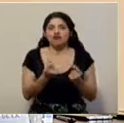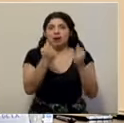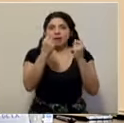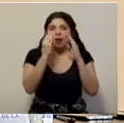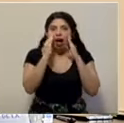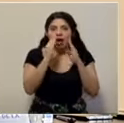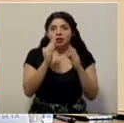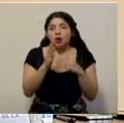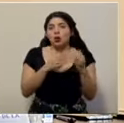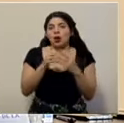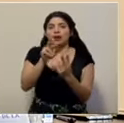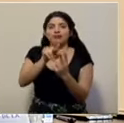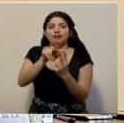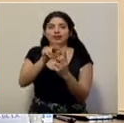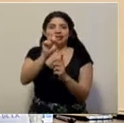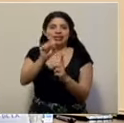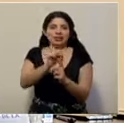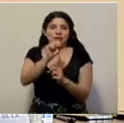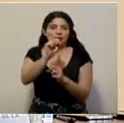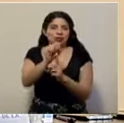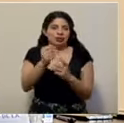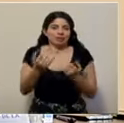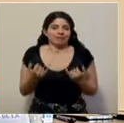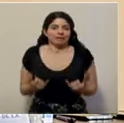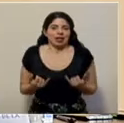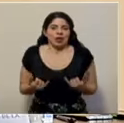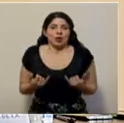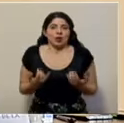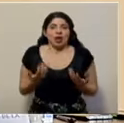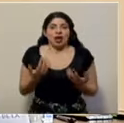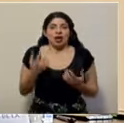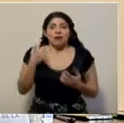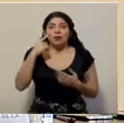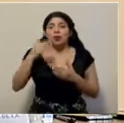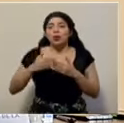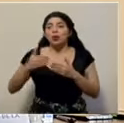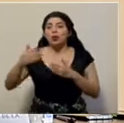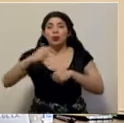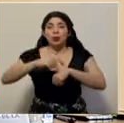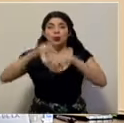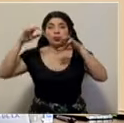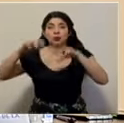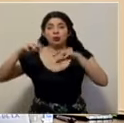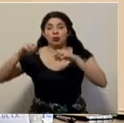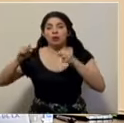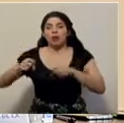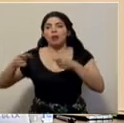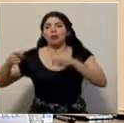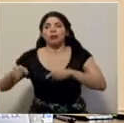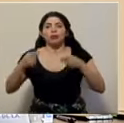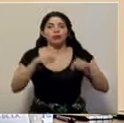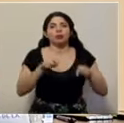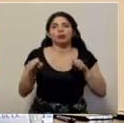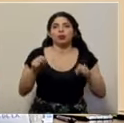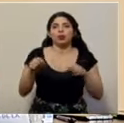los dos escenarios que, a partir de la interacción con periodo lluvioso, podríamos tener en cualquier